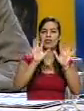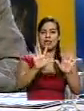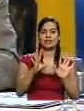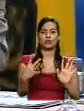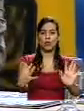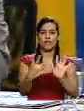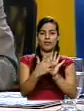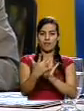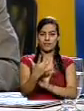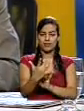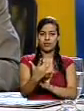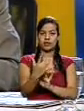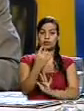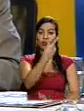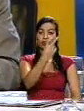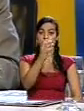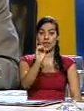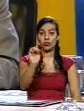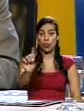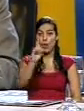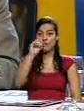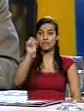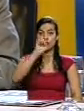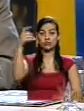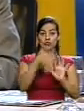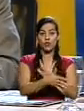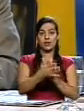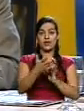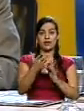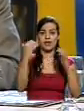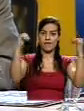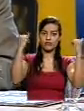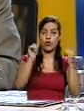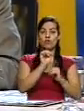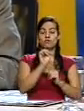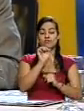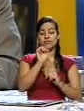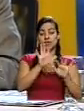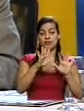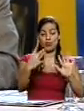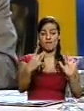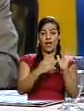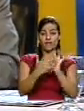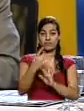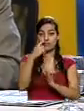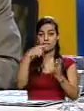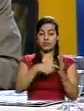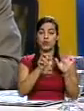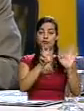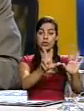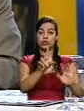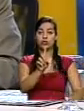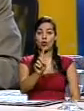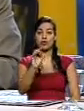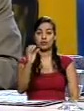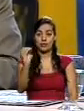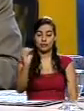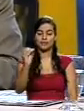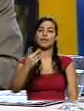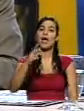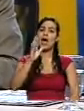sobre los 201 años del 19 de abril de 1810. Yo quiero recordarle a todos los